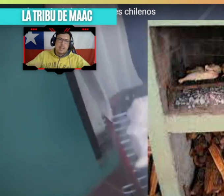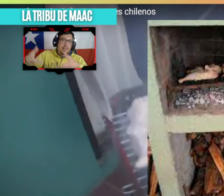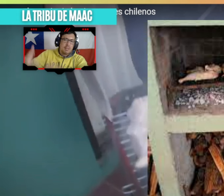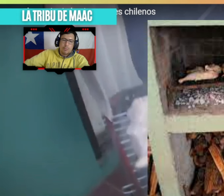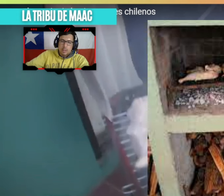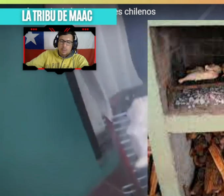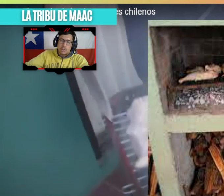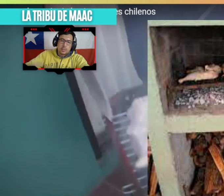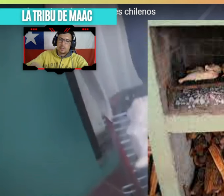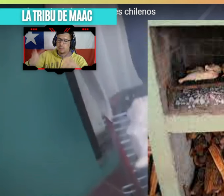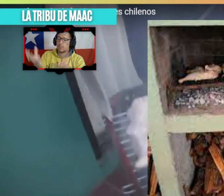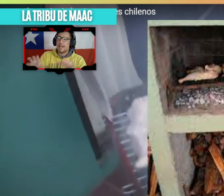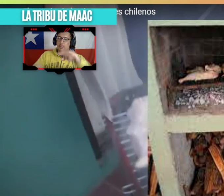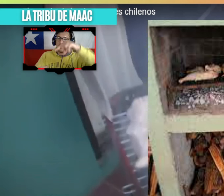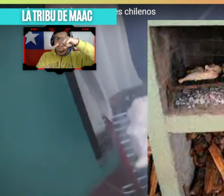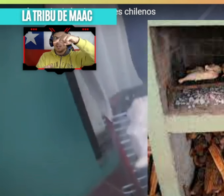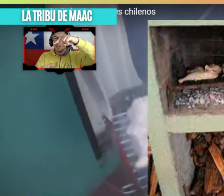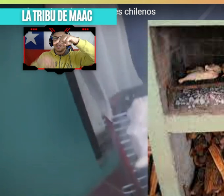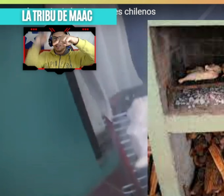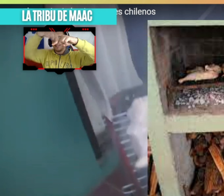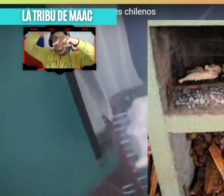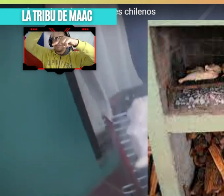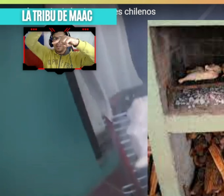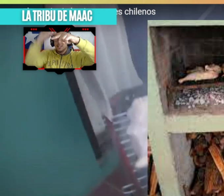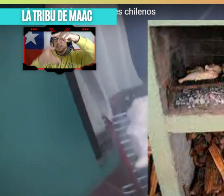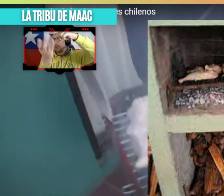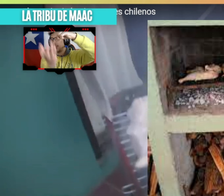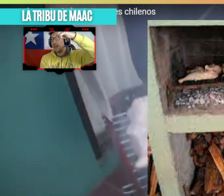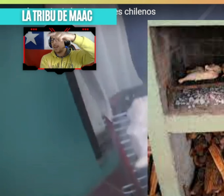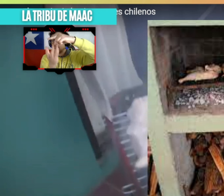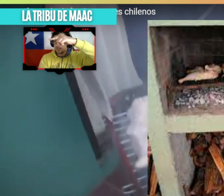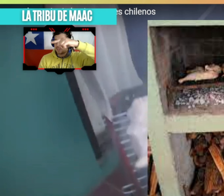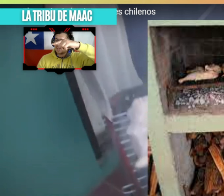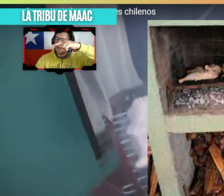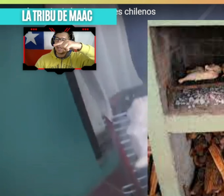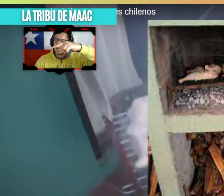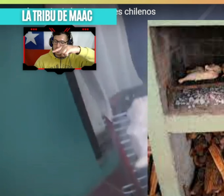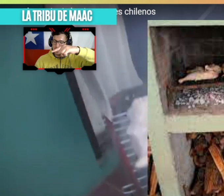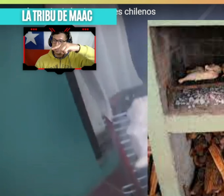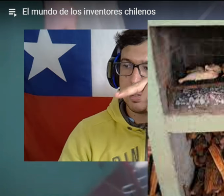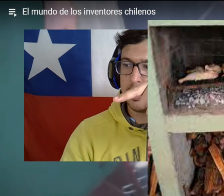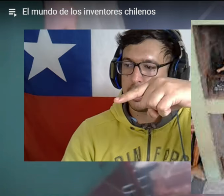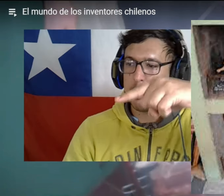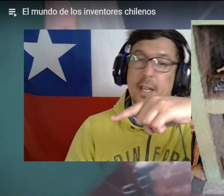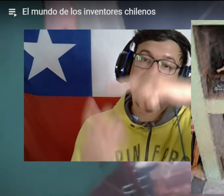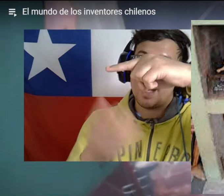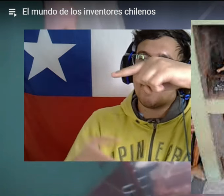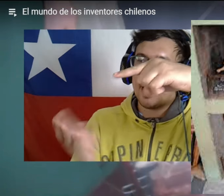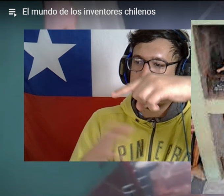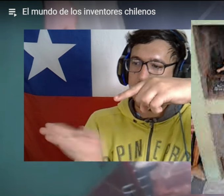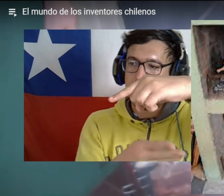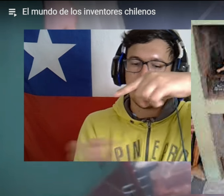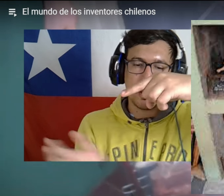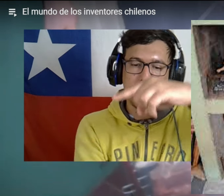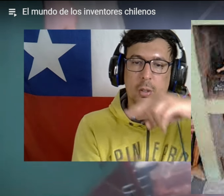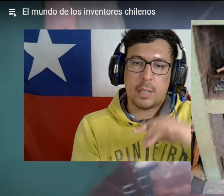ahí se hace el fuego y con una altura así, arriba se hace el fuego. Entonces las brasas empiezan a caer. Y cuando ya empieza a caer las brasas,